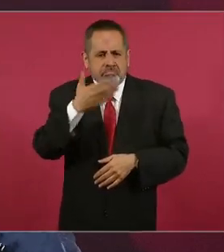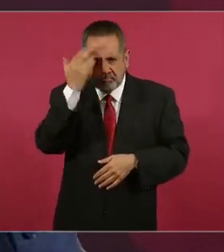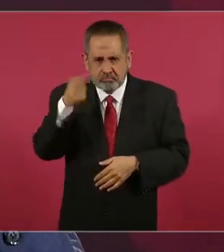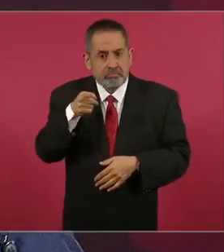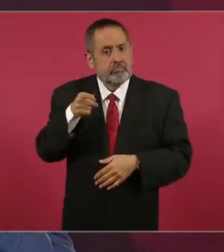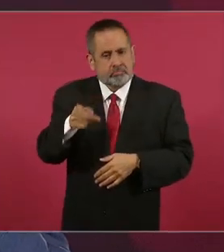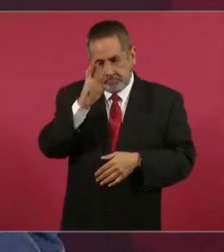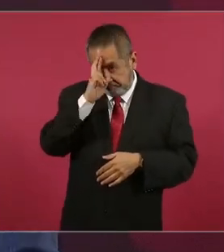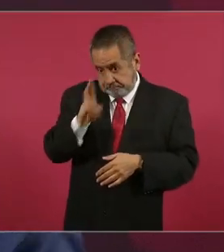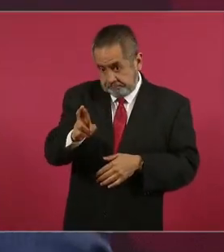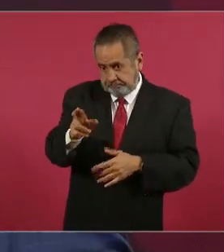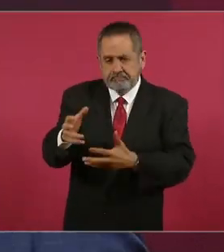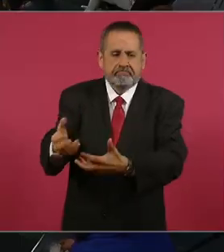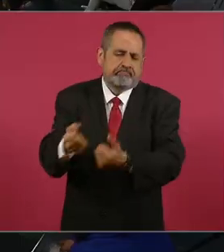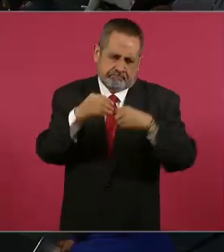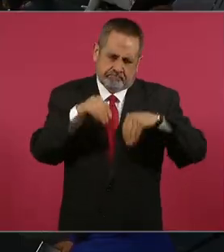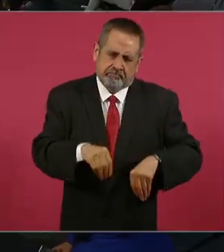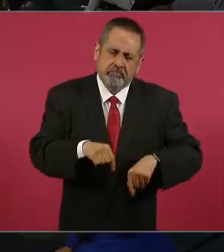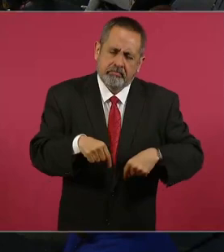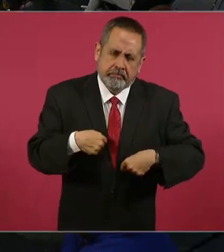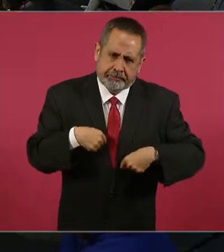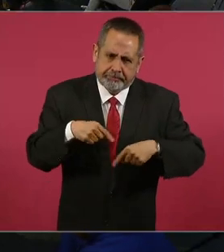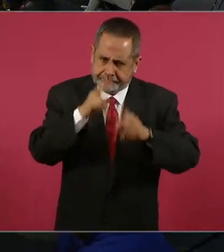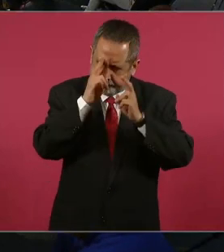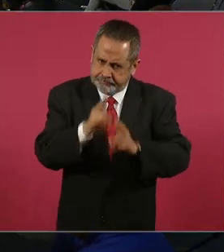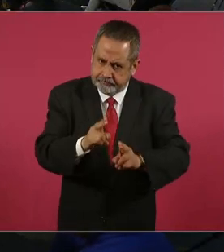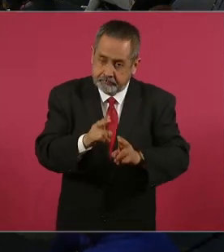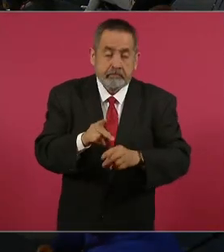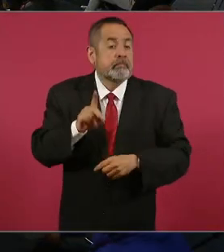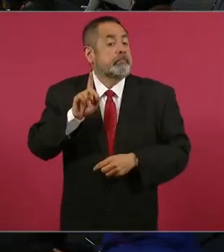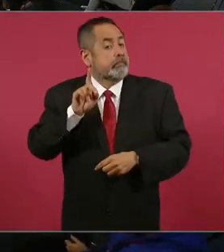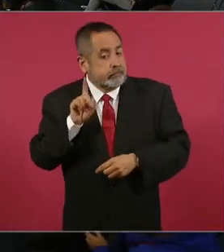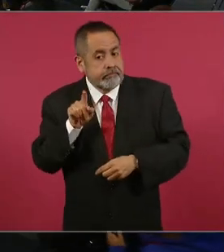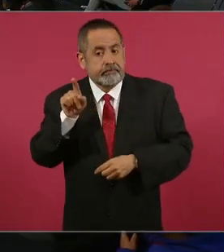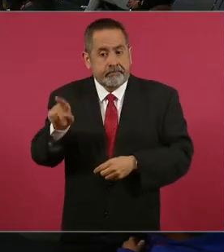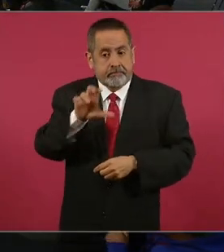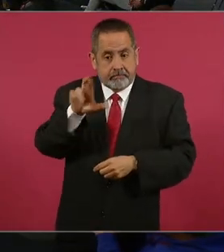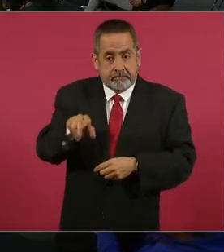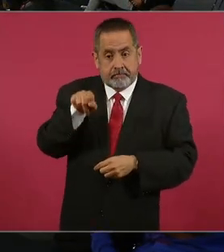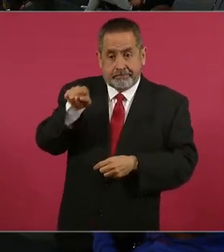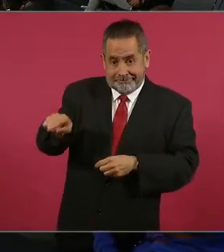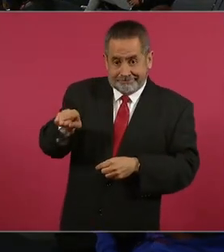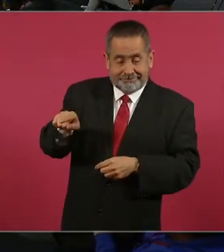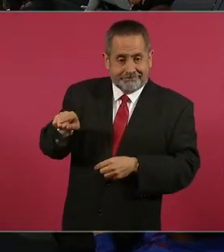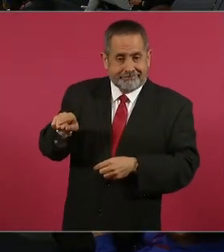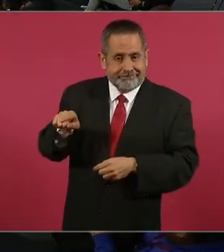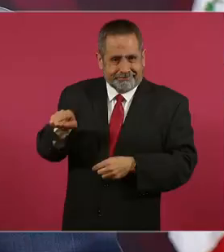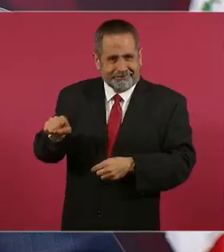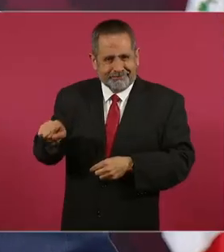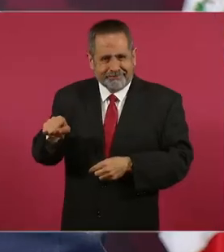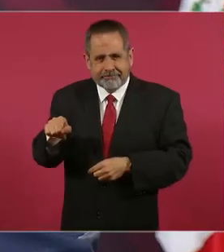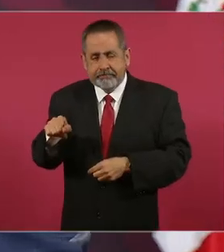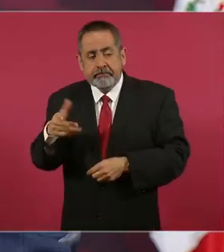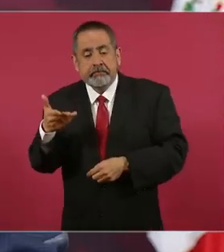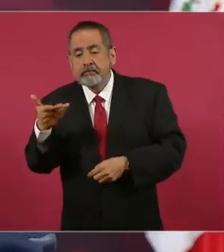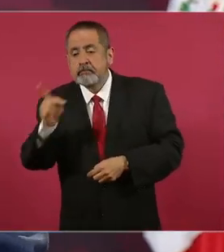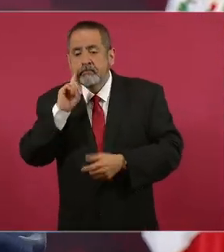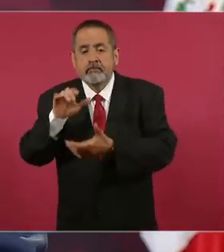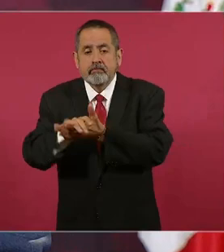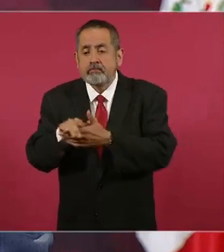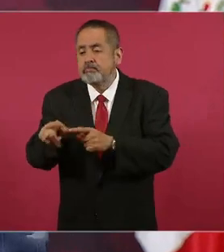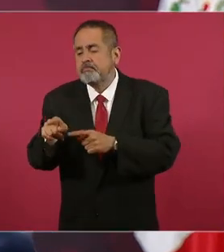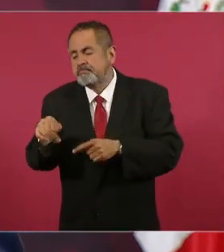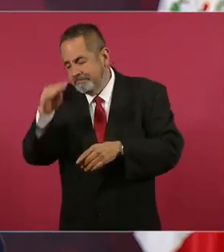Bueno, pero cuando estaba allá, lo que pedía a su esposa era que buscara